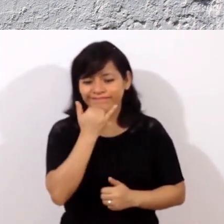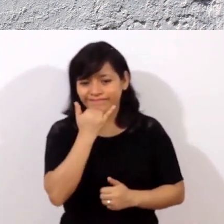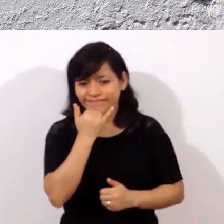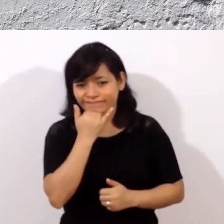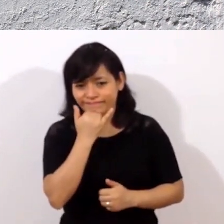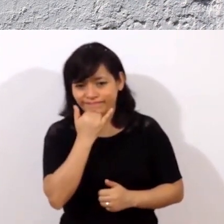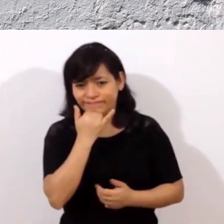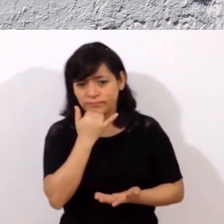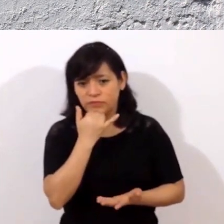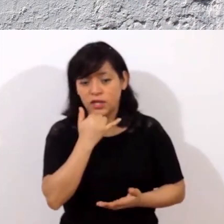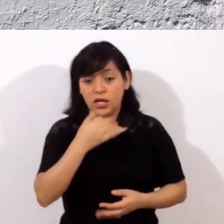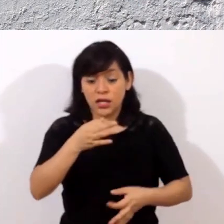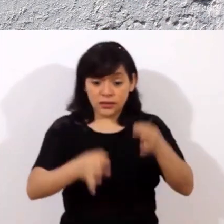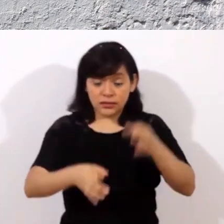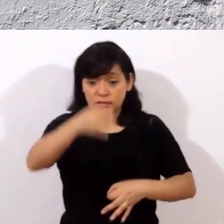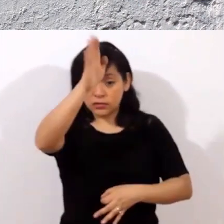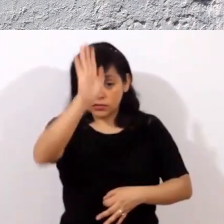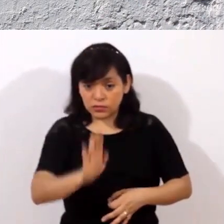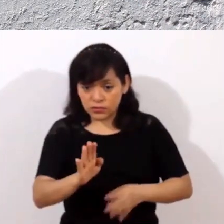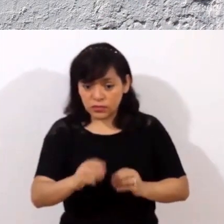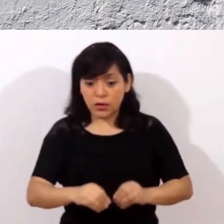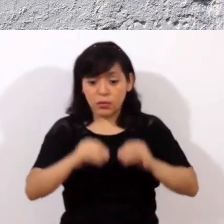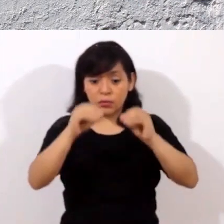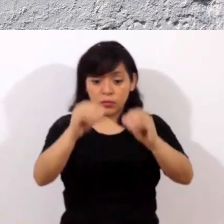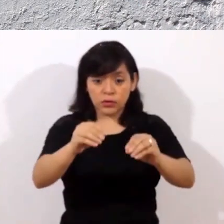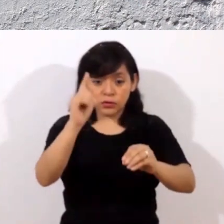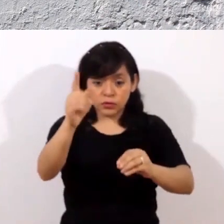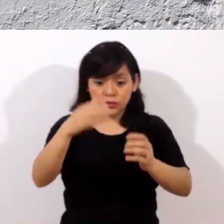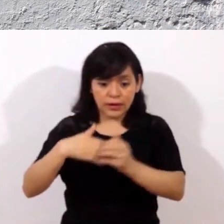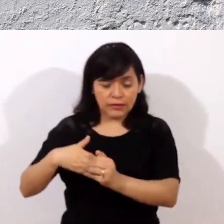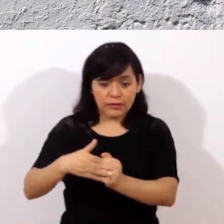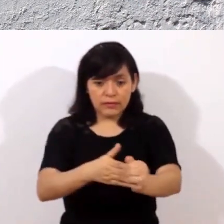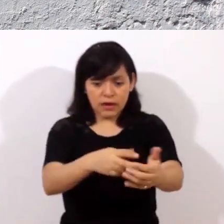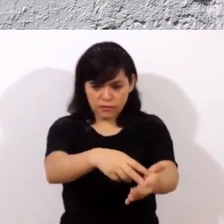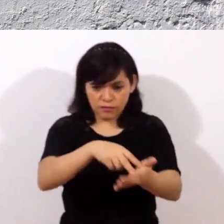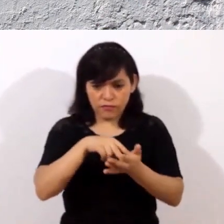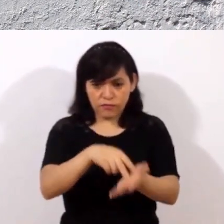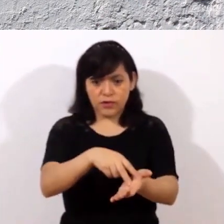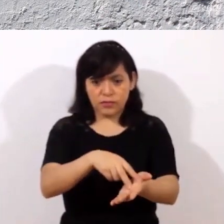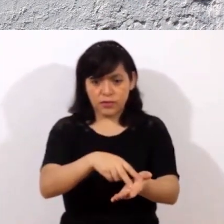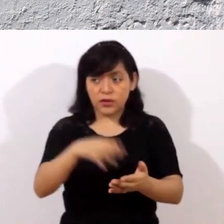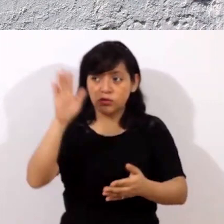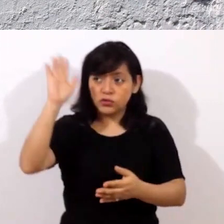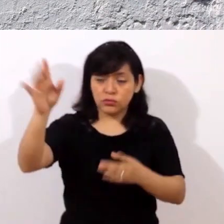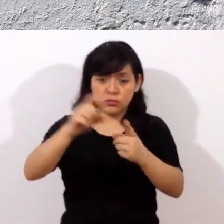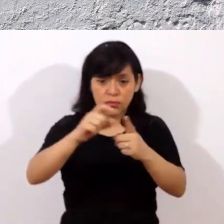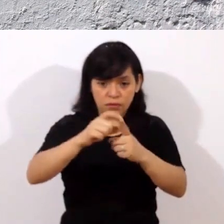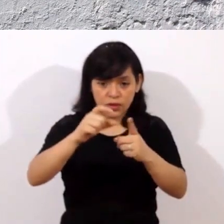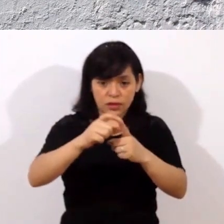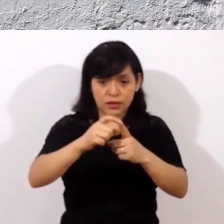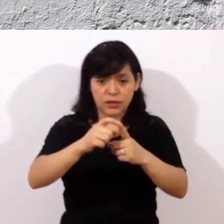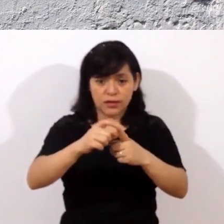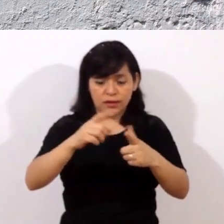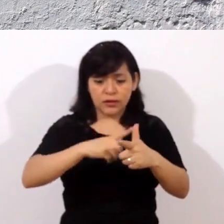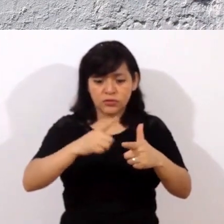amigo, si el Señor ha puesto una guía firme, infalible, que es su palabra, basémonos